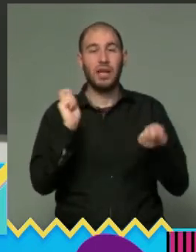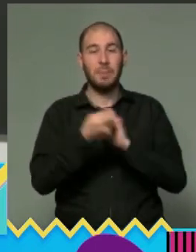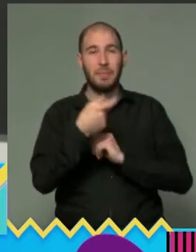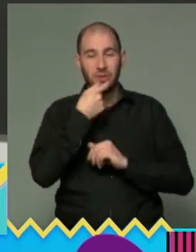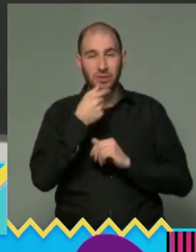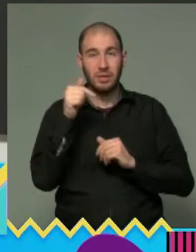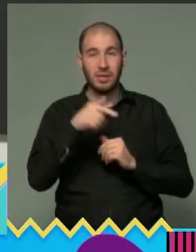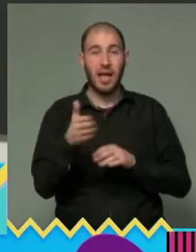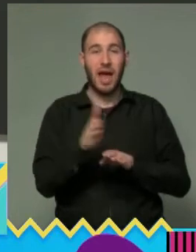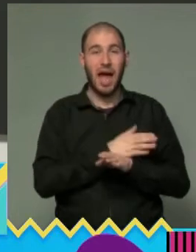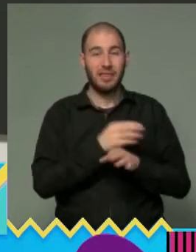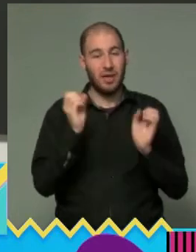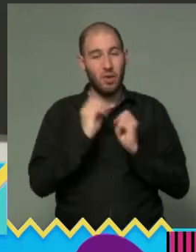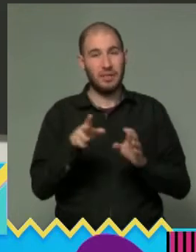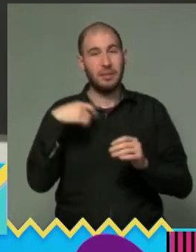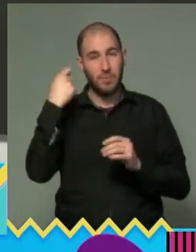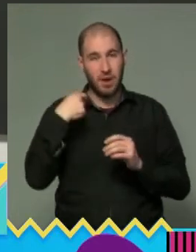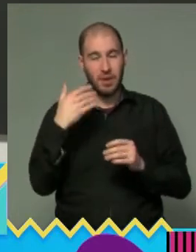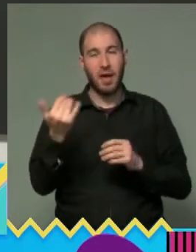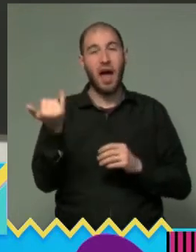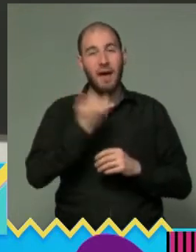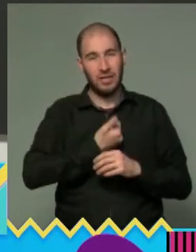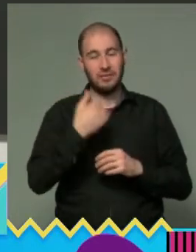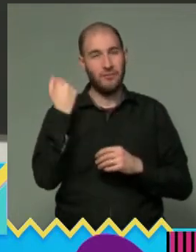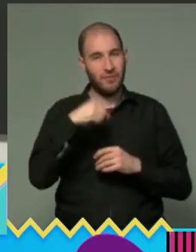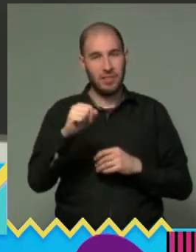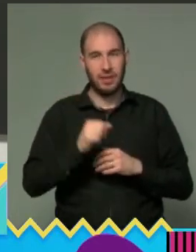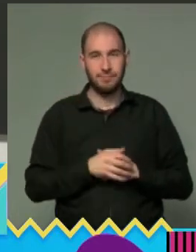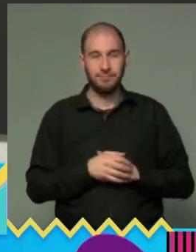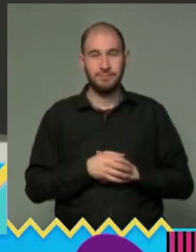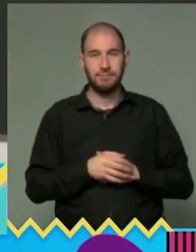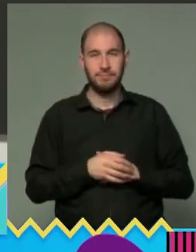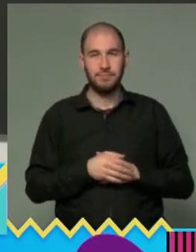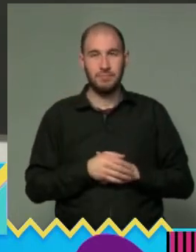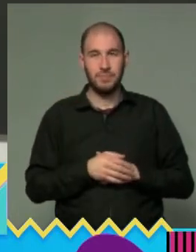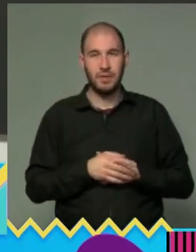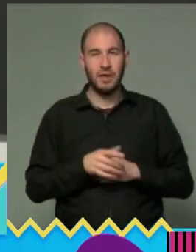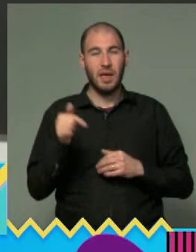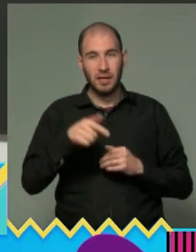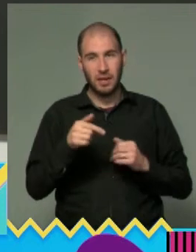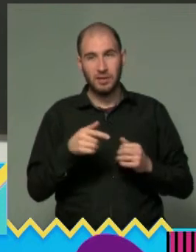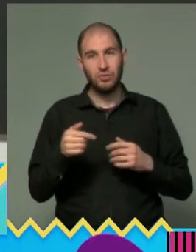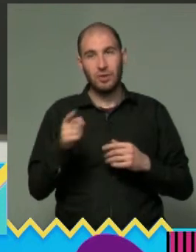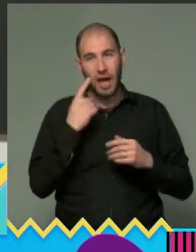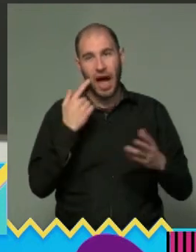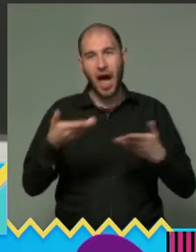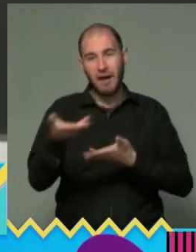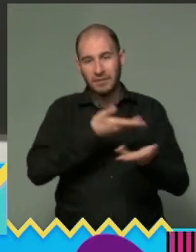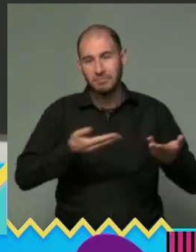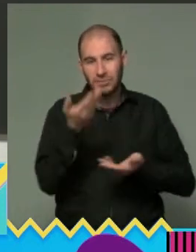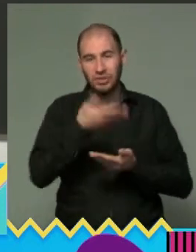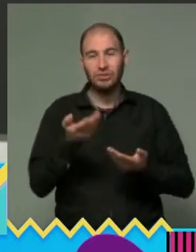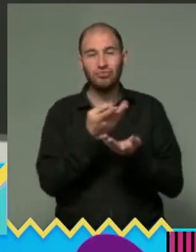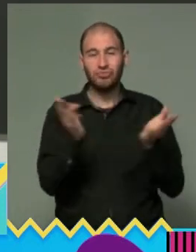Mendoza, que unos minutos antes de que comenzara el programa avisó que no podía presentarse. La idea era, bueno, poder ver todos los actores